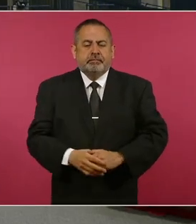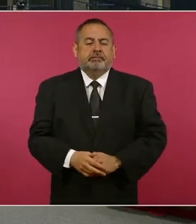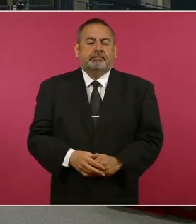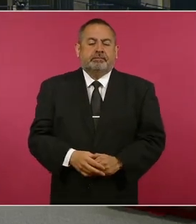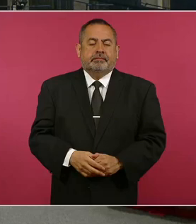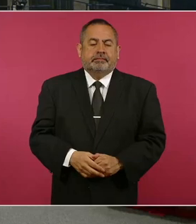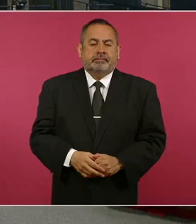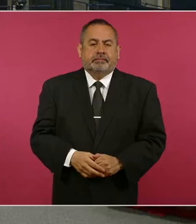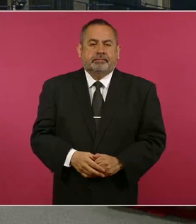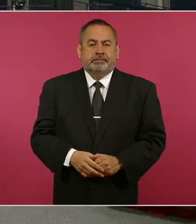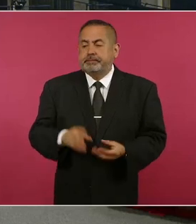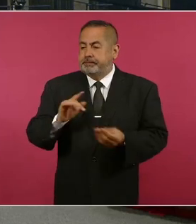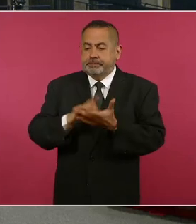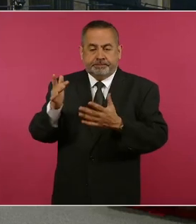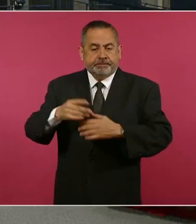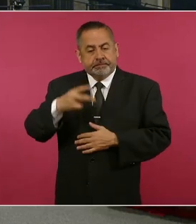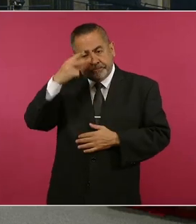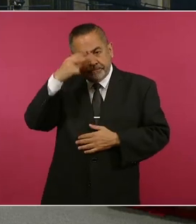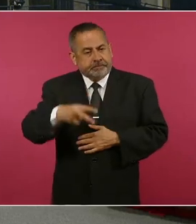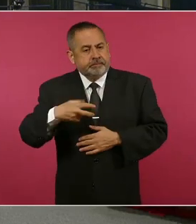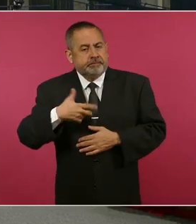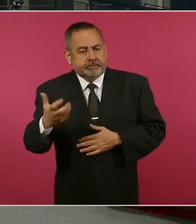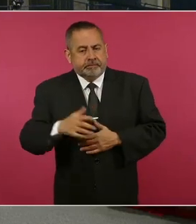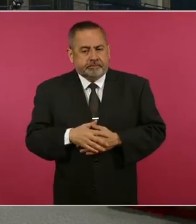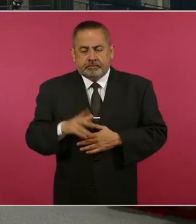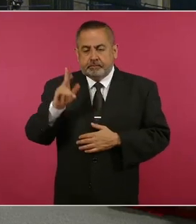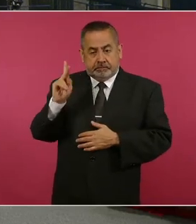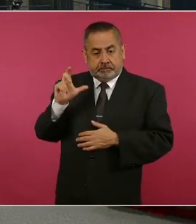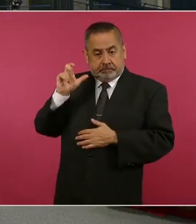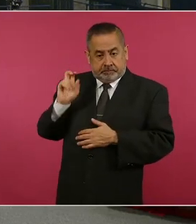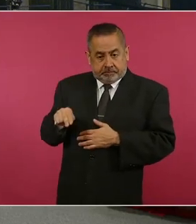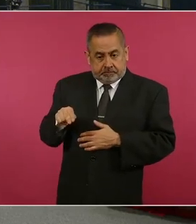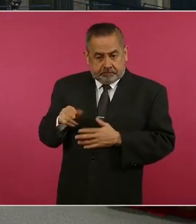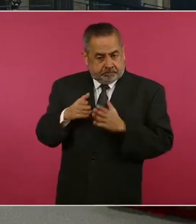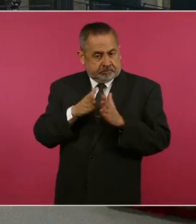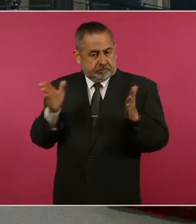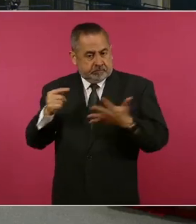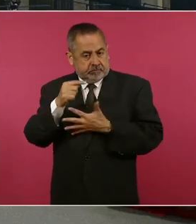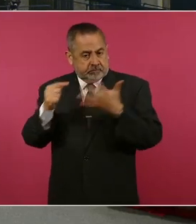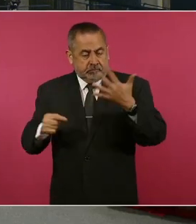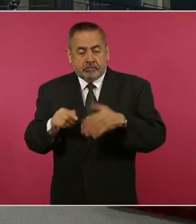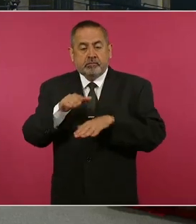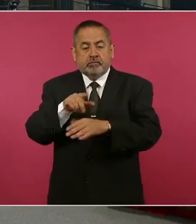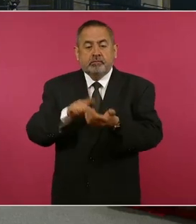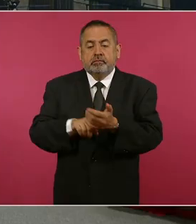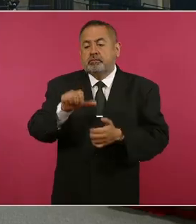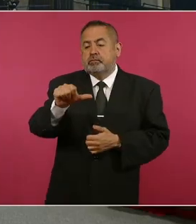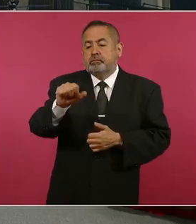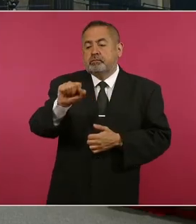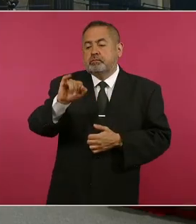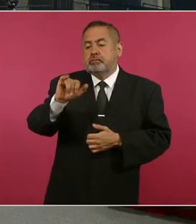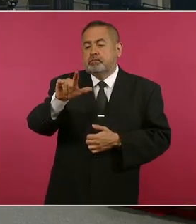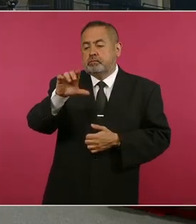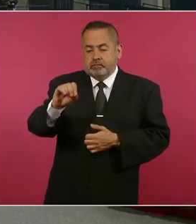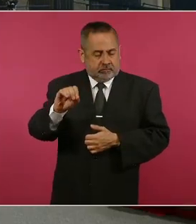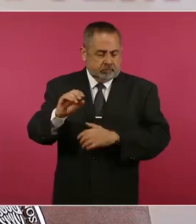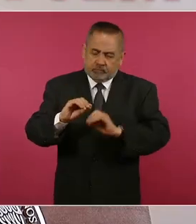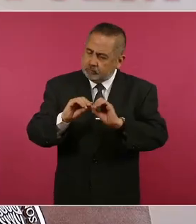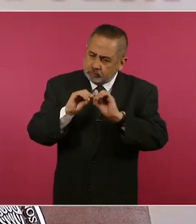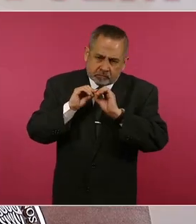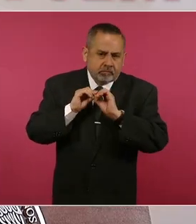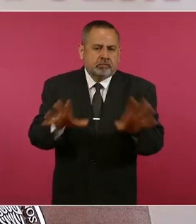Muchas gracias. Las acciones de México forman parte de una estrategia más amplia. El tema de asilo, asilo diplomático, es